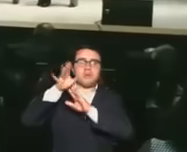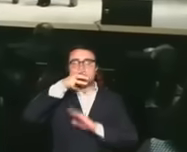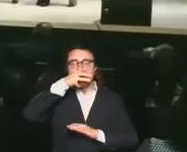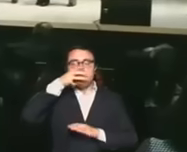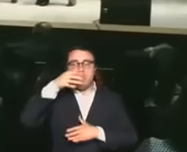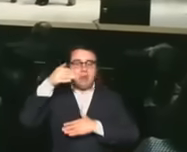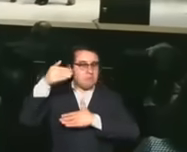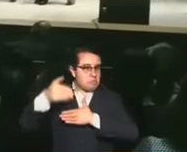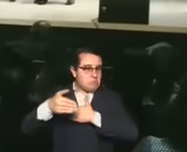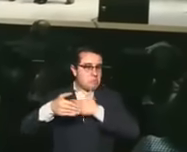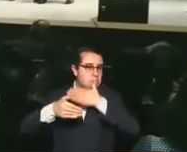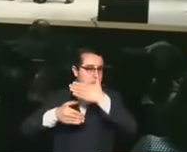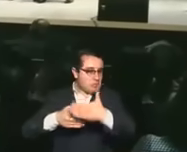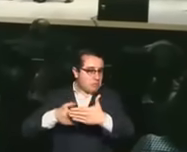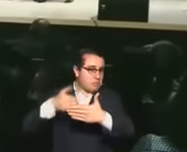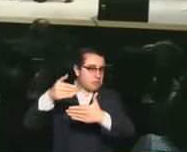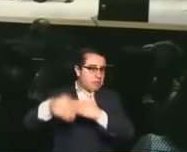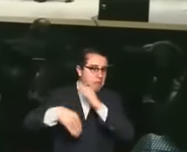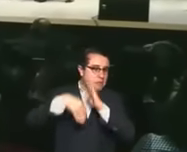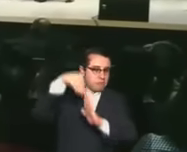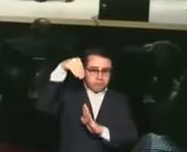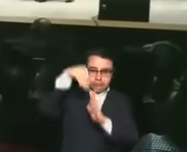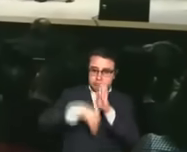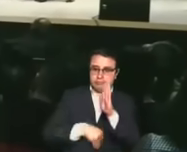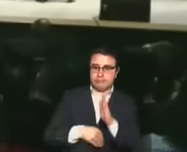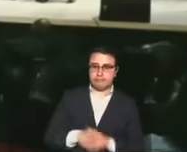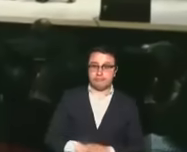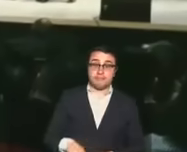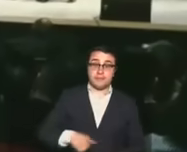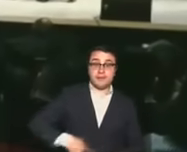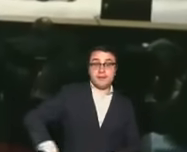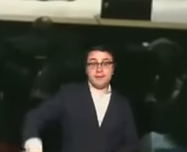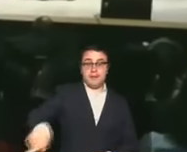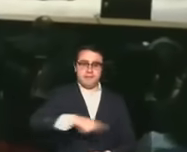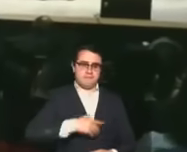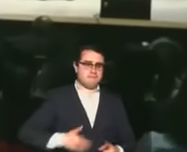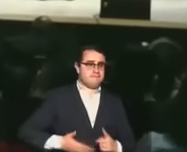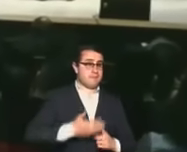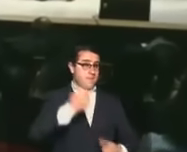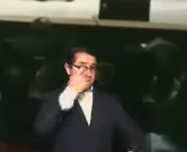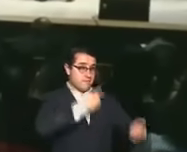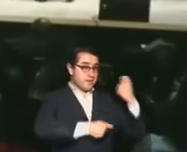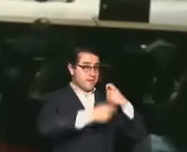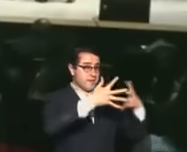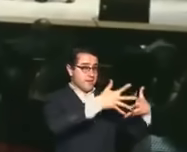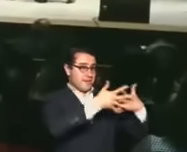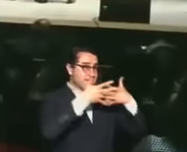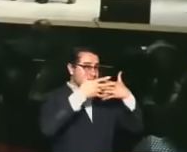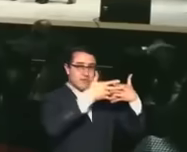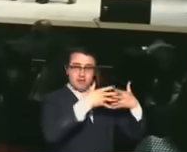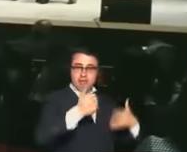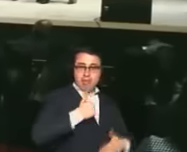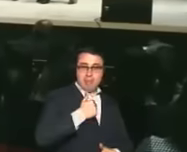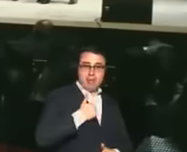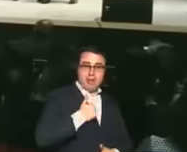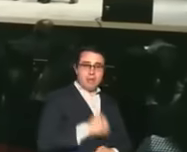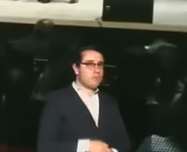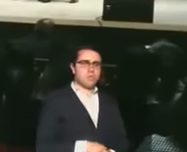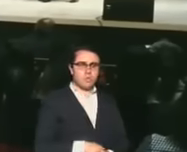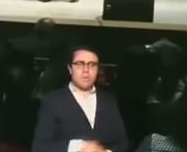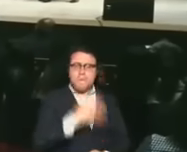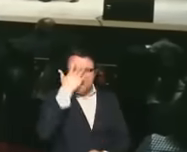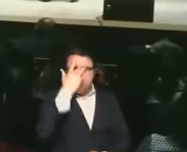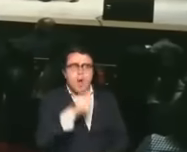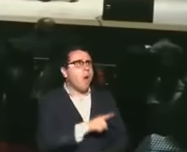se va a defender, claro, entonces ya el norte no lo ve como el gran escenario, el escenario se lo copó el fentanilo,